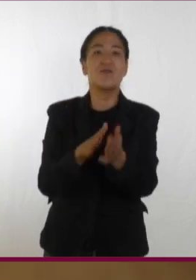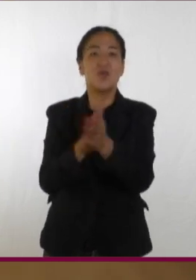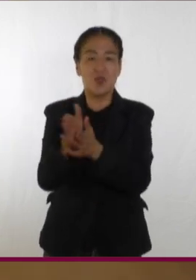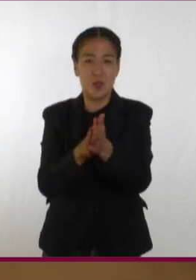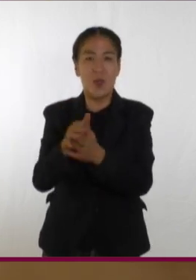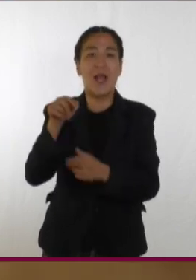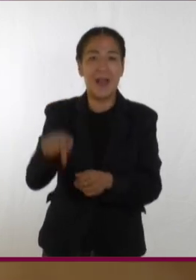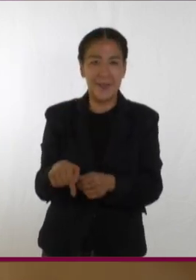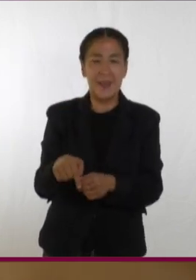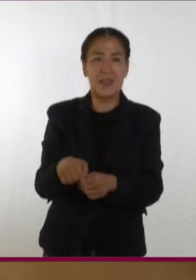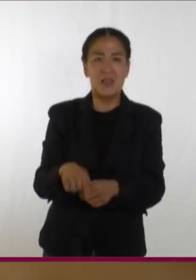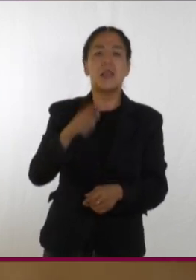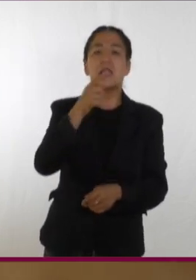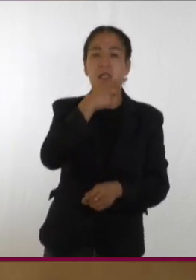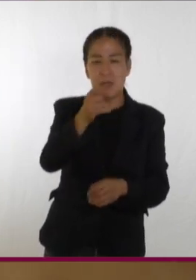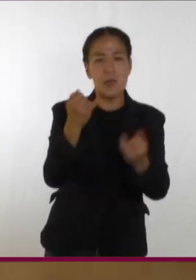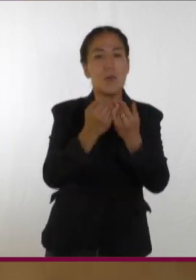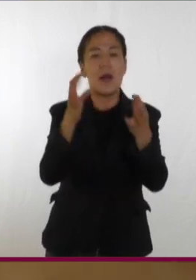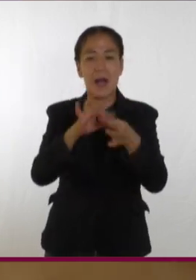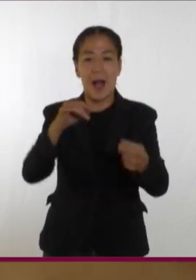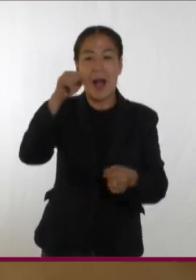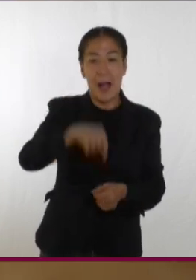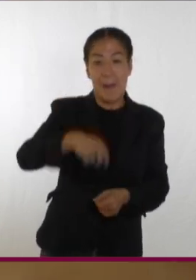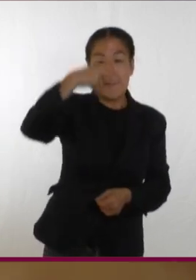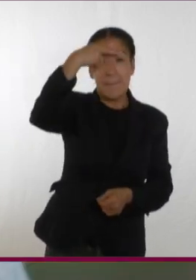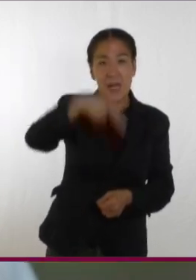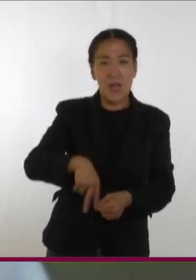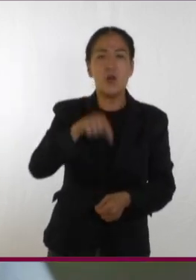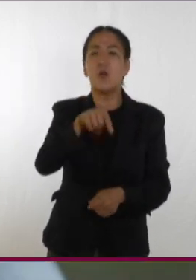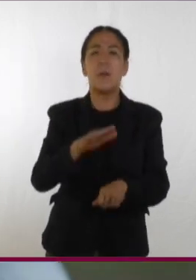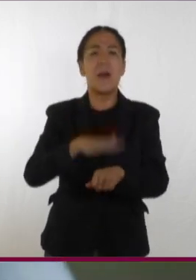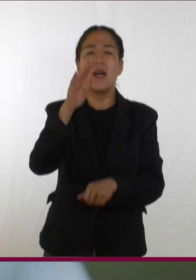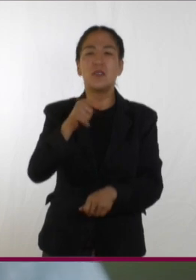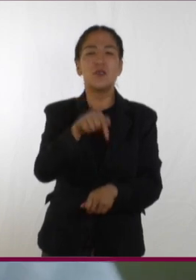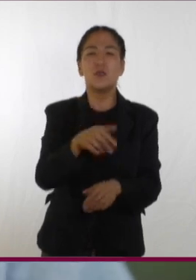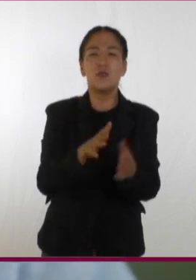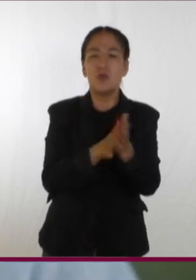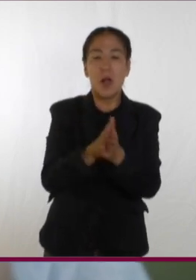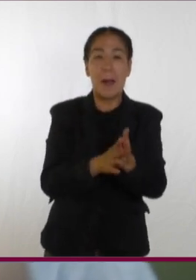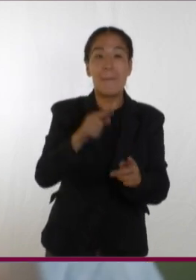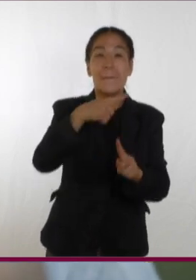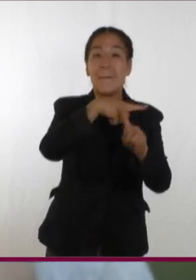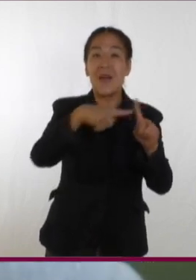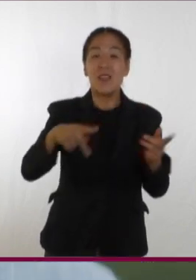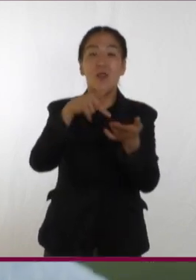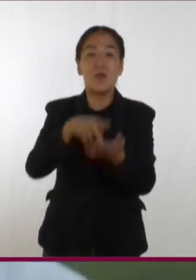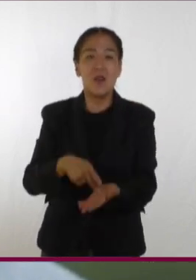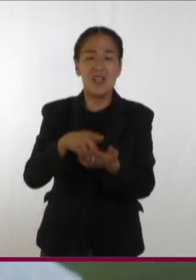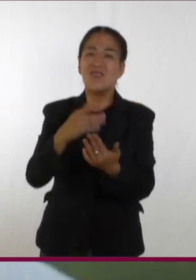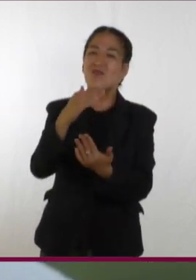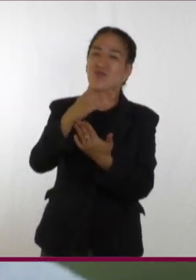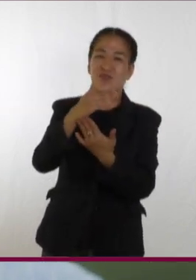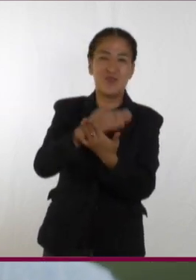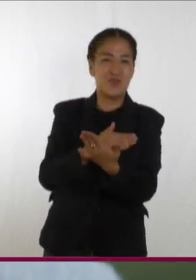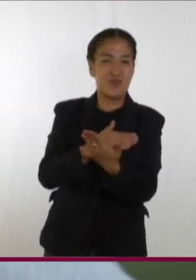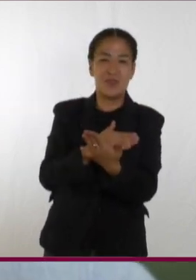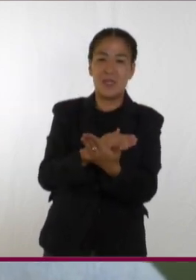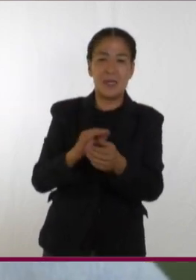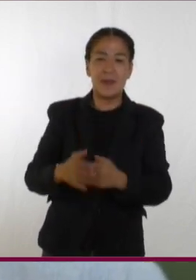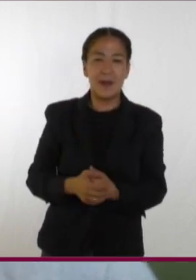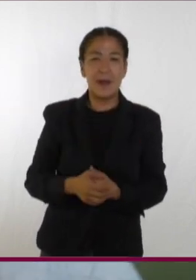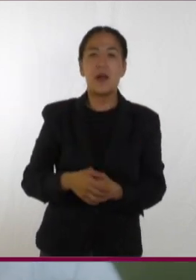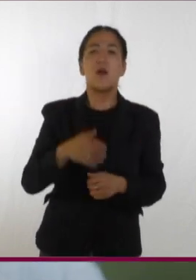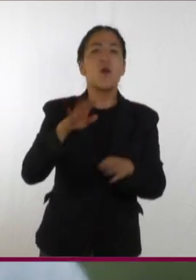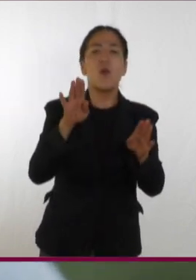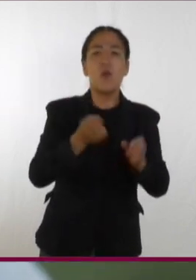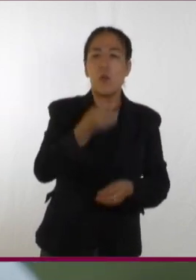27.287 toneladas de cacao. Eso quiere decir que también aquí en México el consumo per cápita es de medio kilo, todavía es